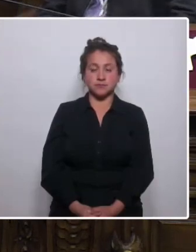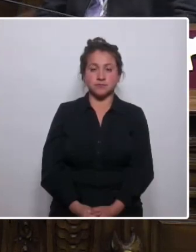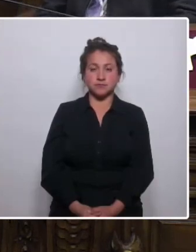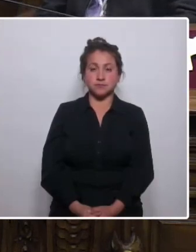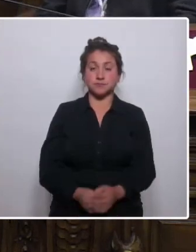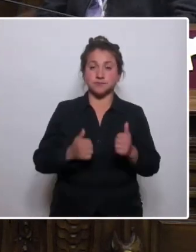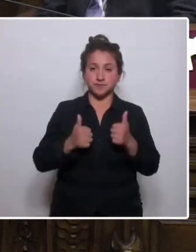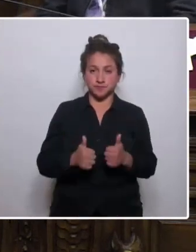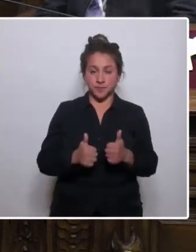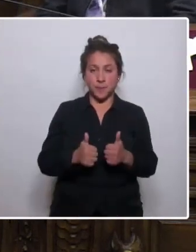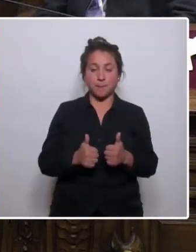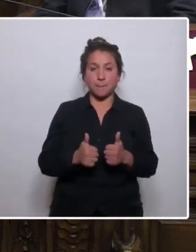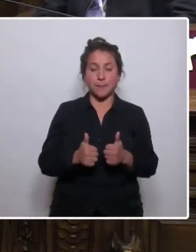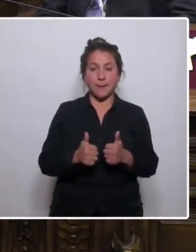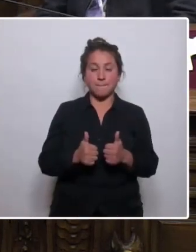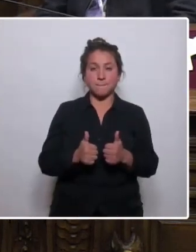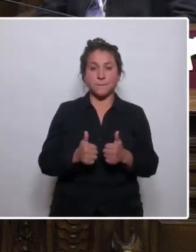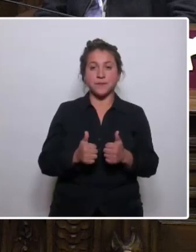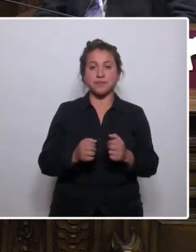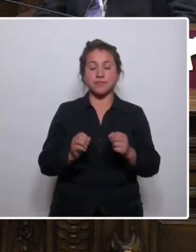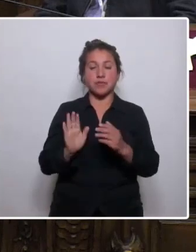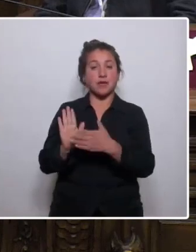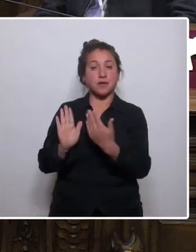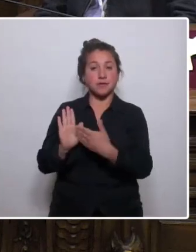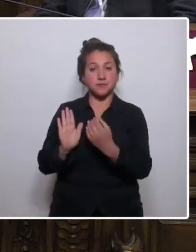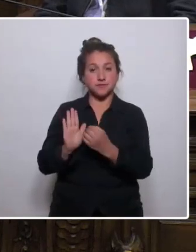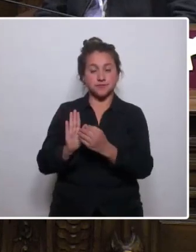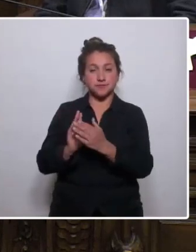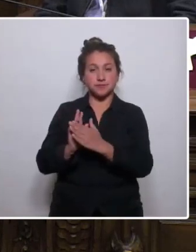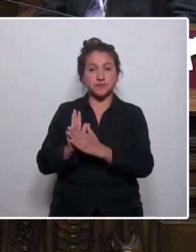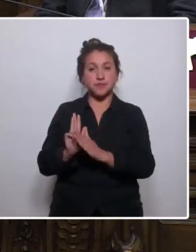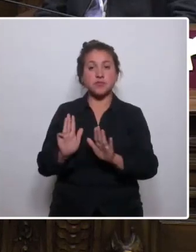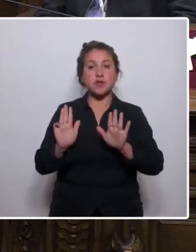Muy bien, vamos a pasar a la página 9.